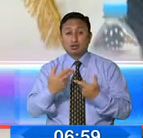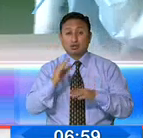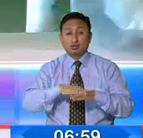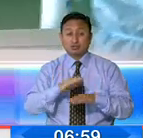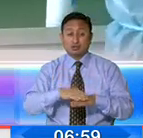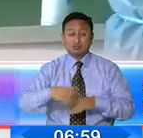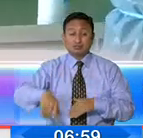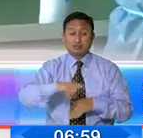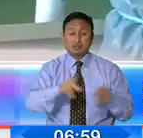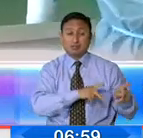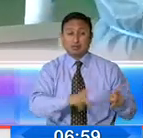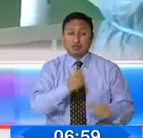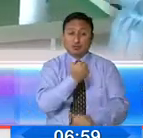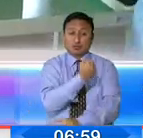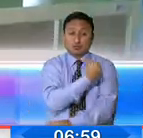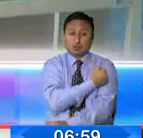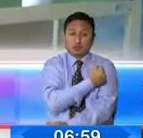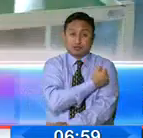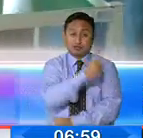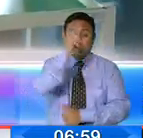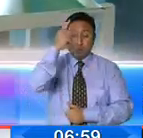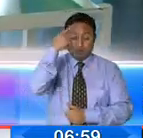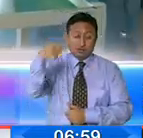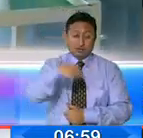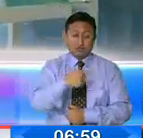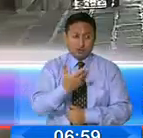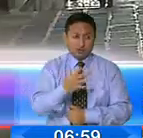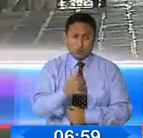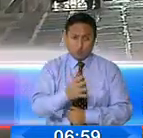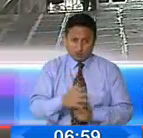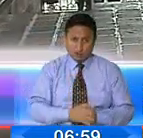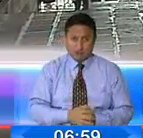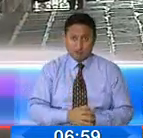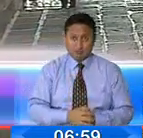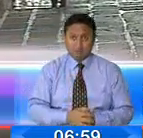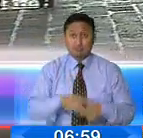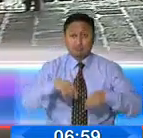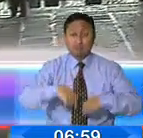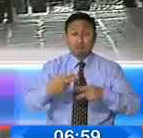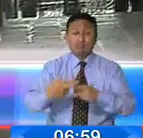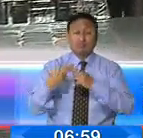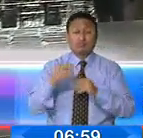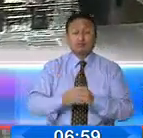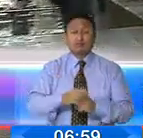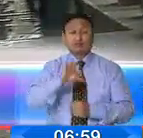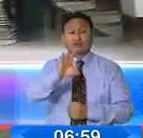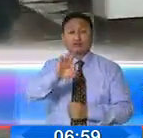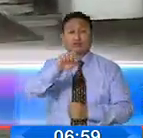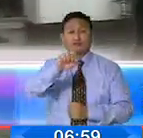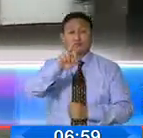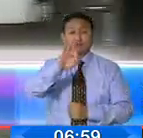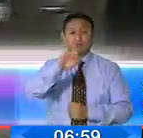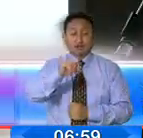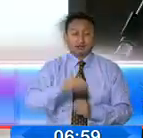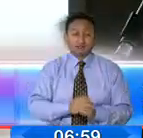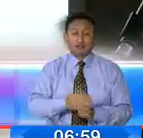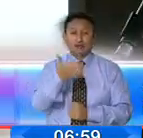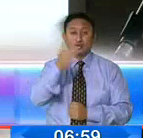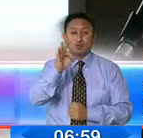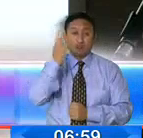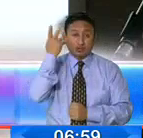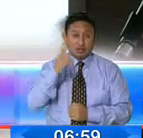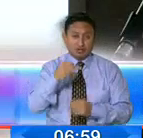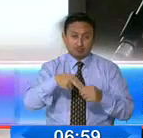mal manejo en el plan de vacunación que según el gobierno jamás existió. Asumió entonces el cargo Rodolfo Farfán y en menos de 19 días renunció